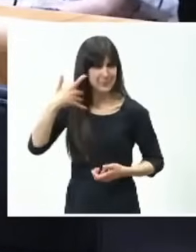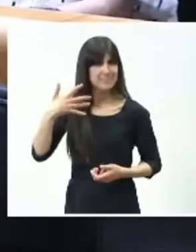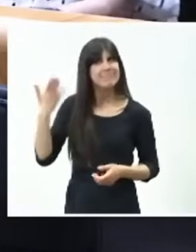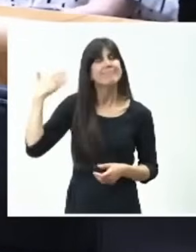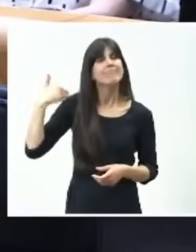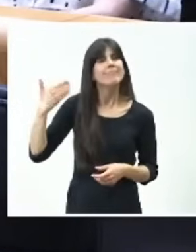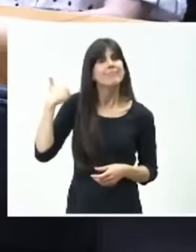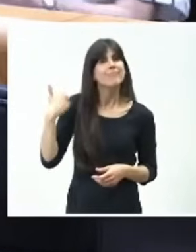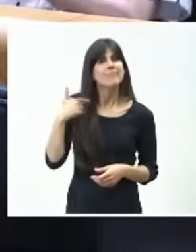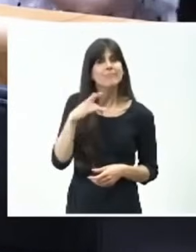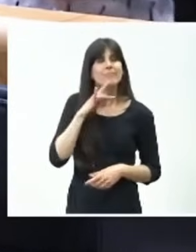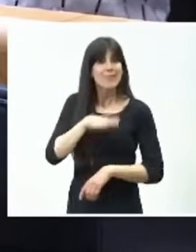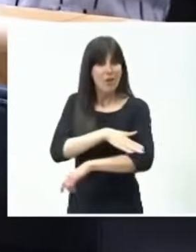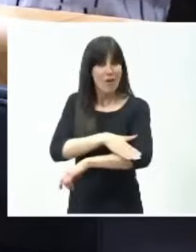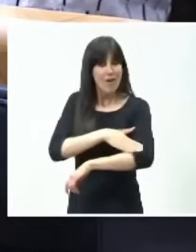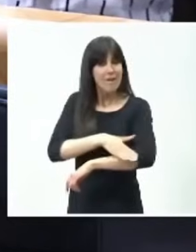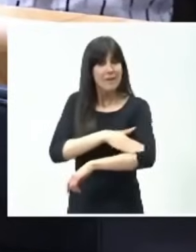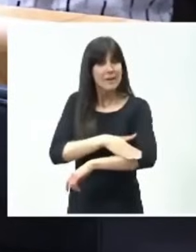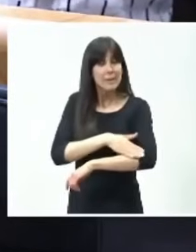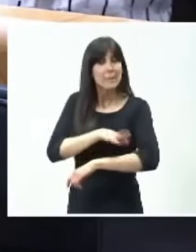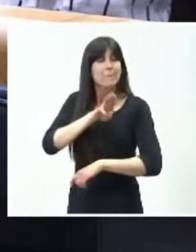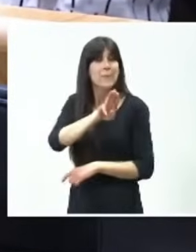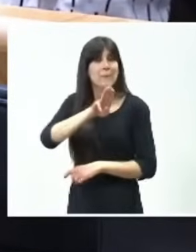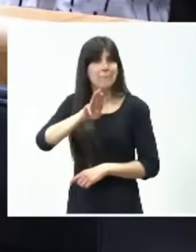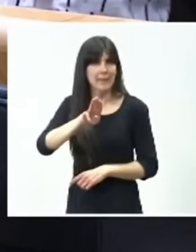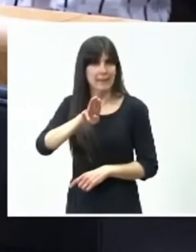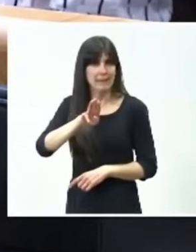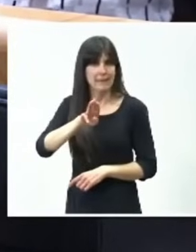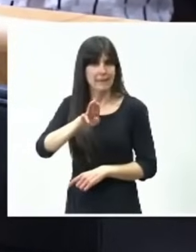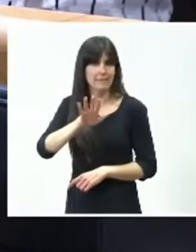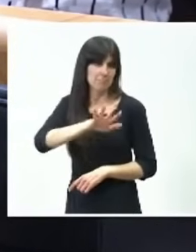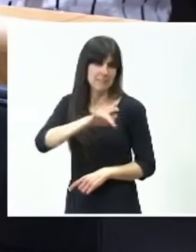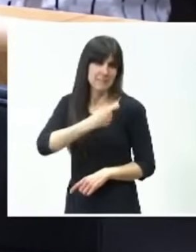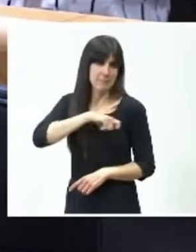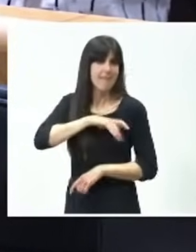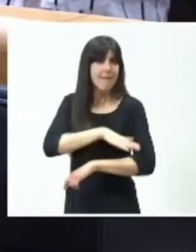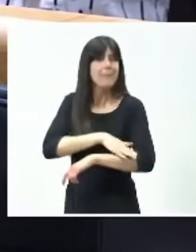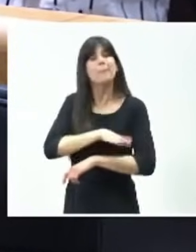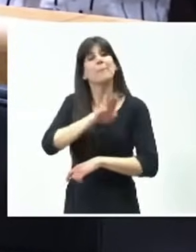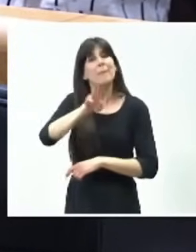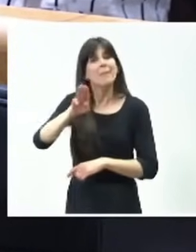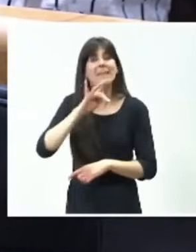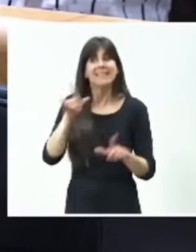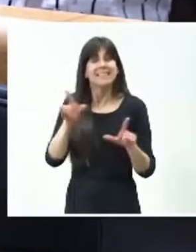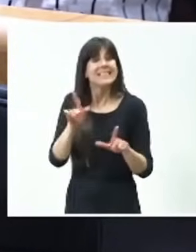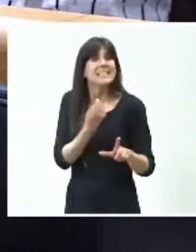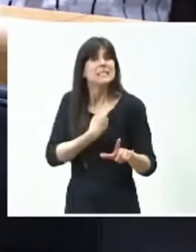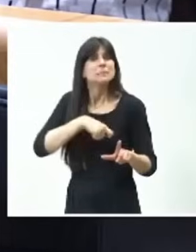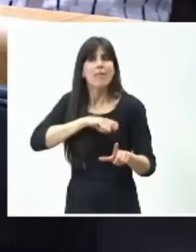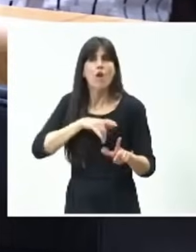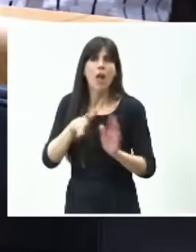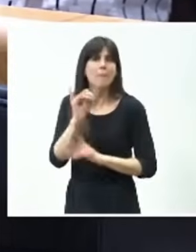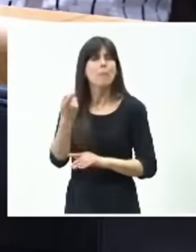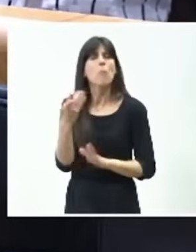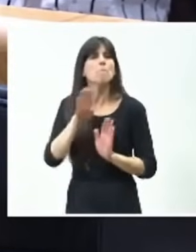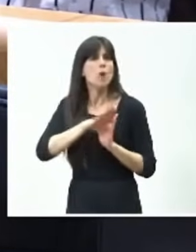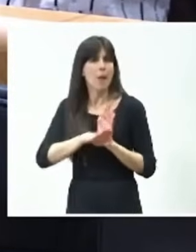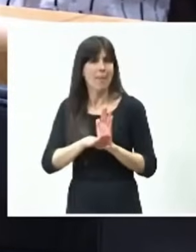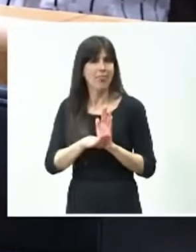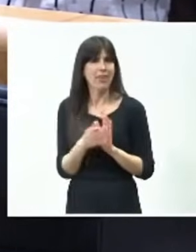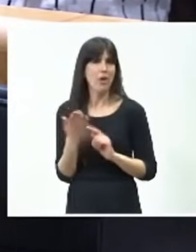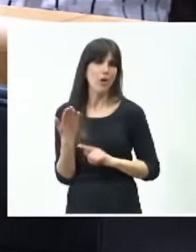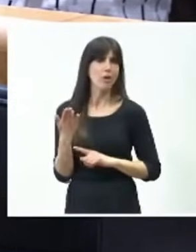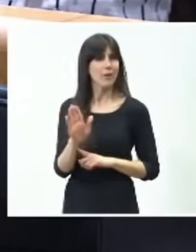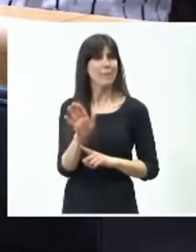unos años, cuando gobernaba el Partido Popular en este país, desde Televisión Española se planteó una programación